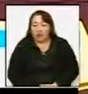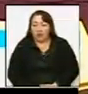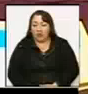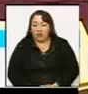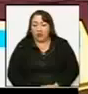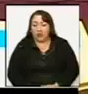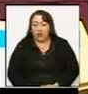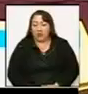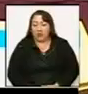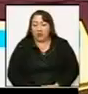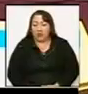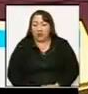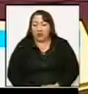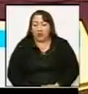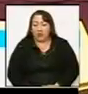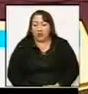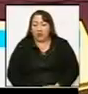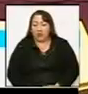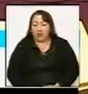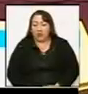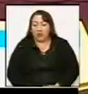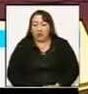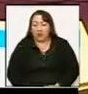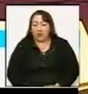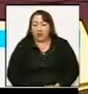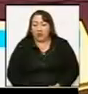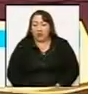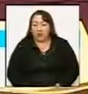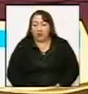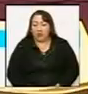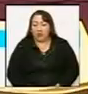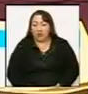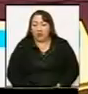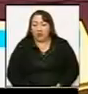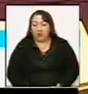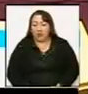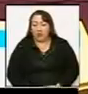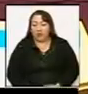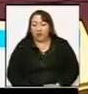Yo ya terminé. Congresista Velázquez, para que pueda terminar con su propuesta.